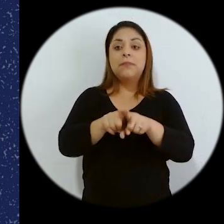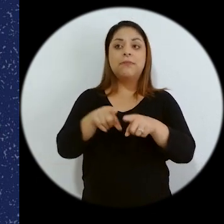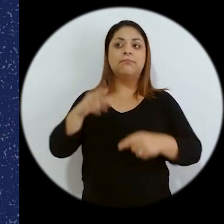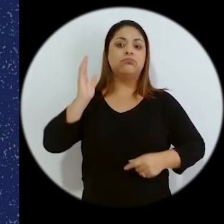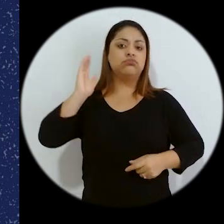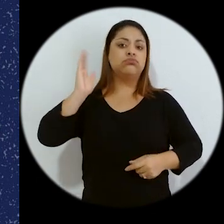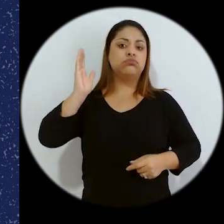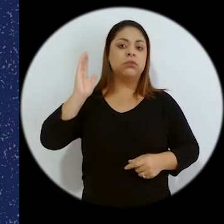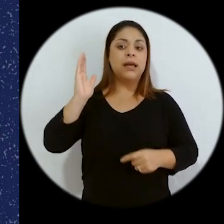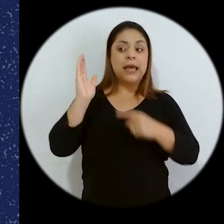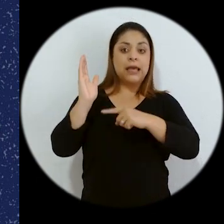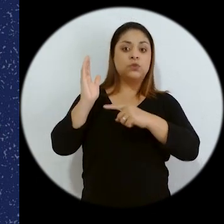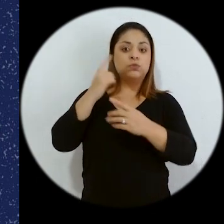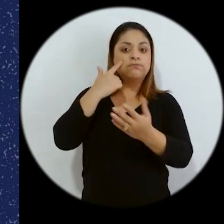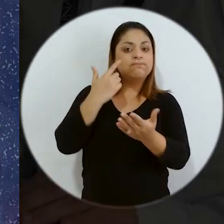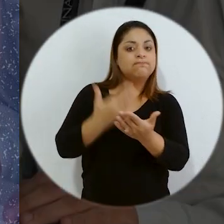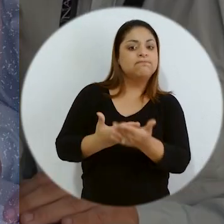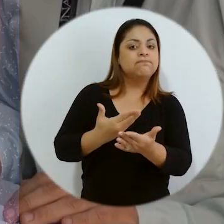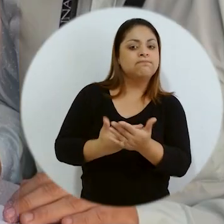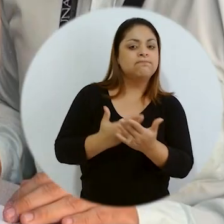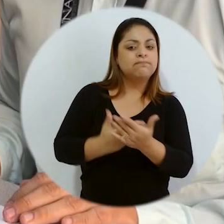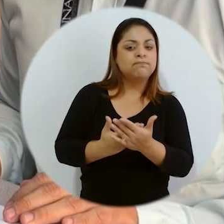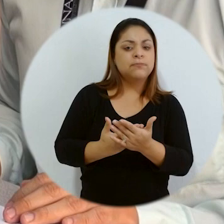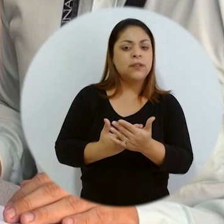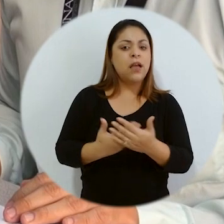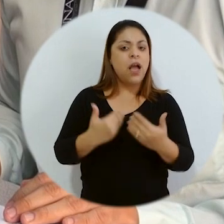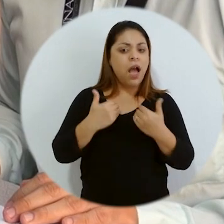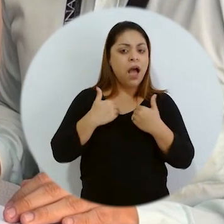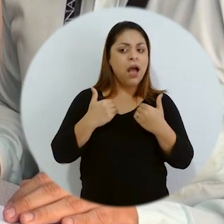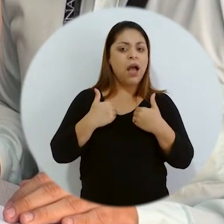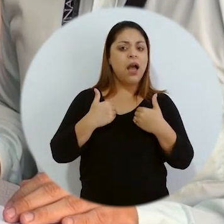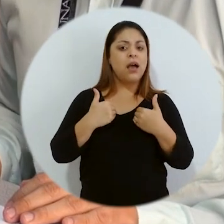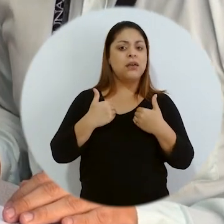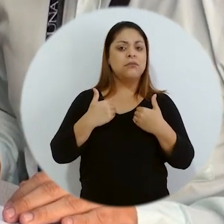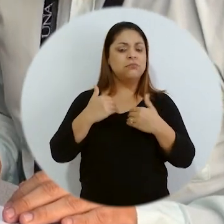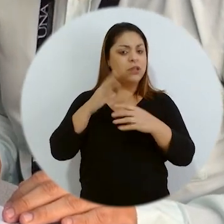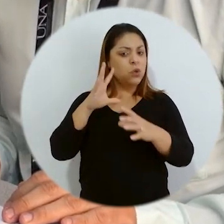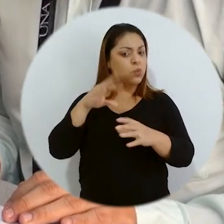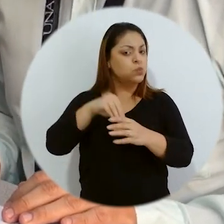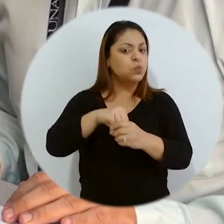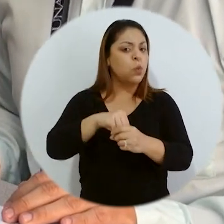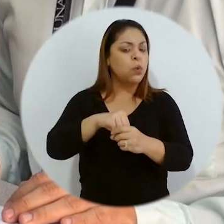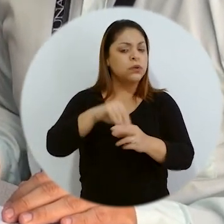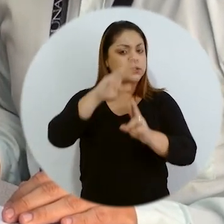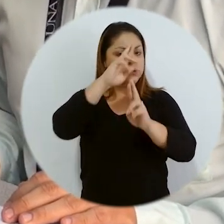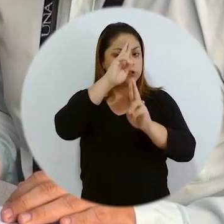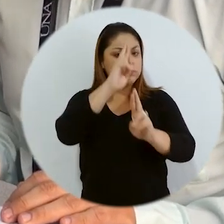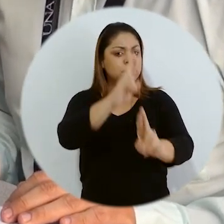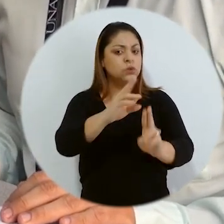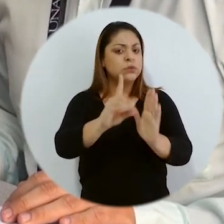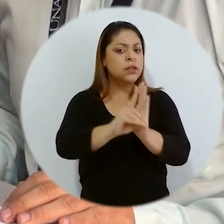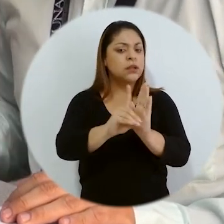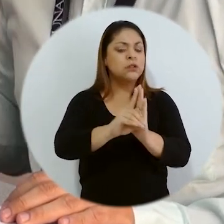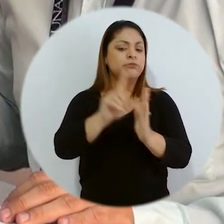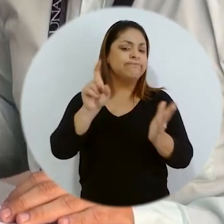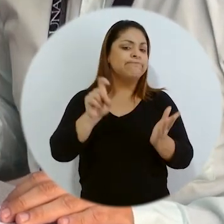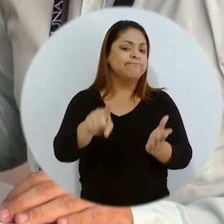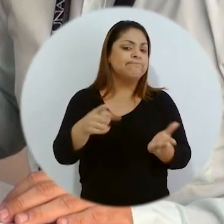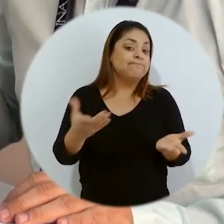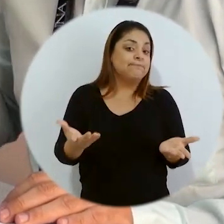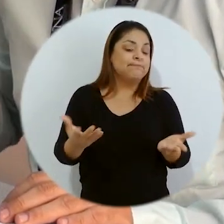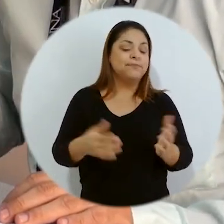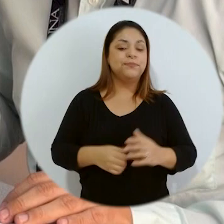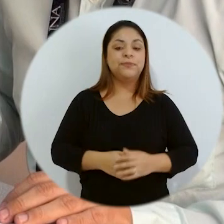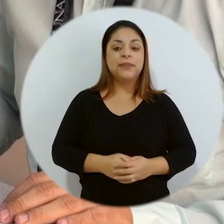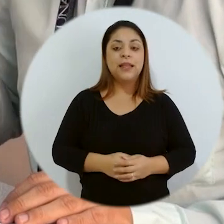Y que en nuestro discurso pues también se evidencie, ¿verdad?, que tenemos una posición más inclusiva y más de respeto hacia los derechos. Muy bien ese